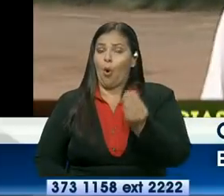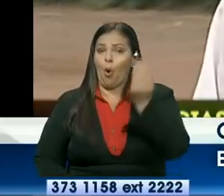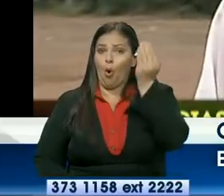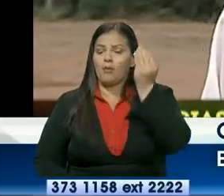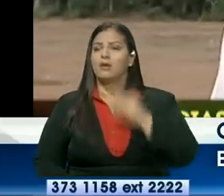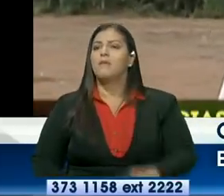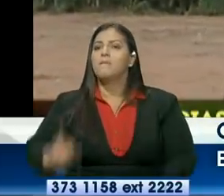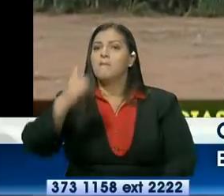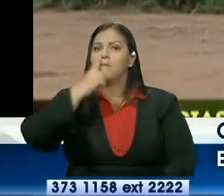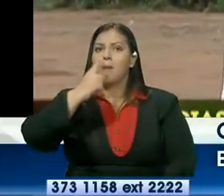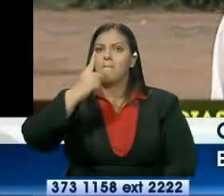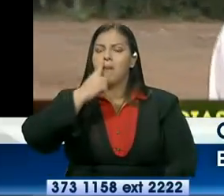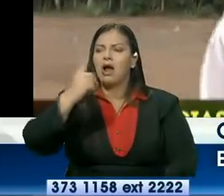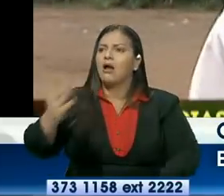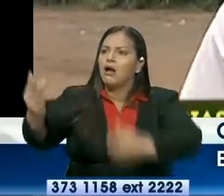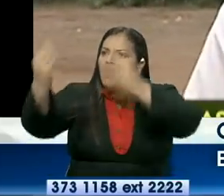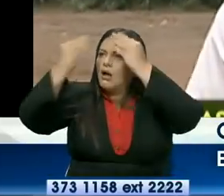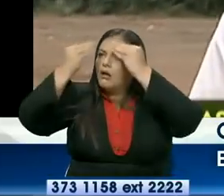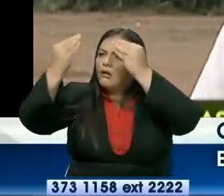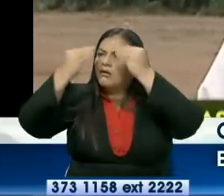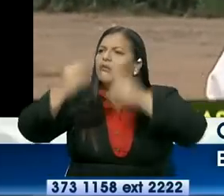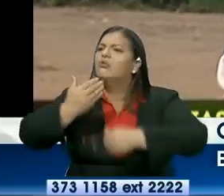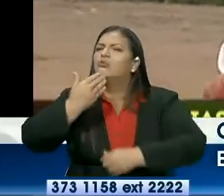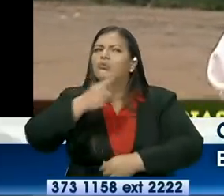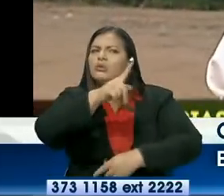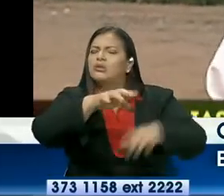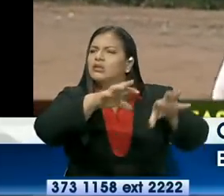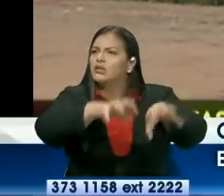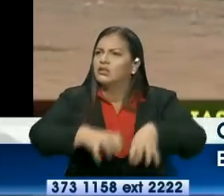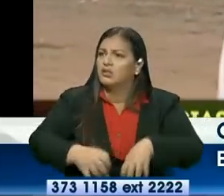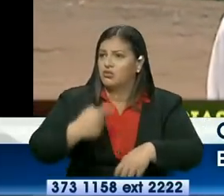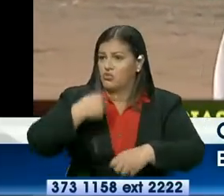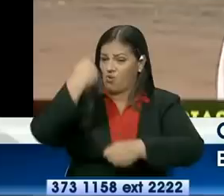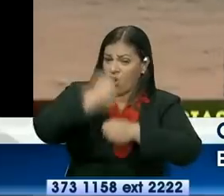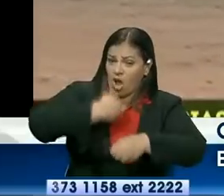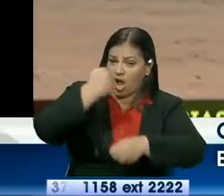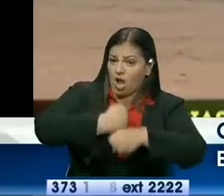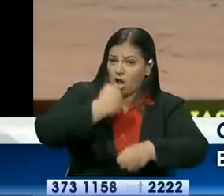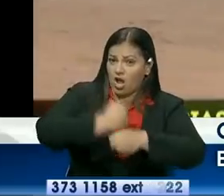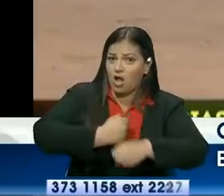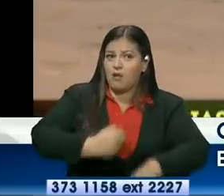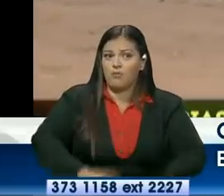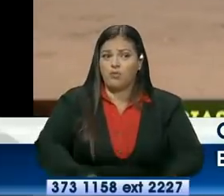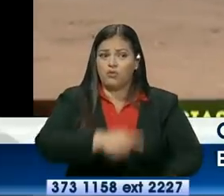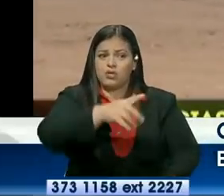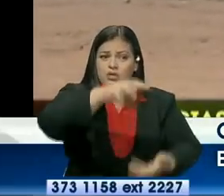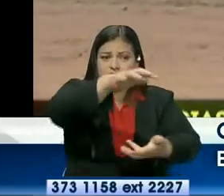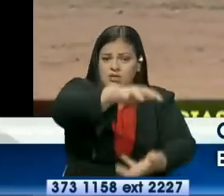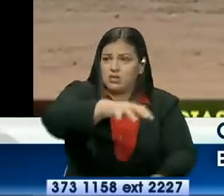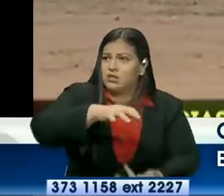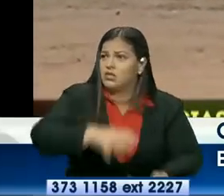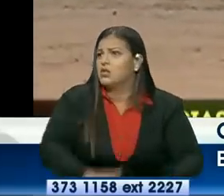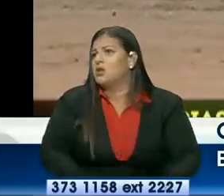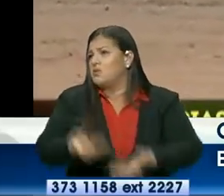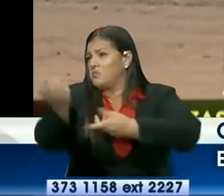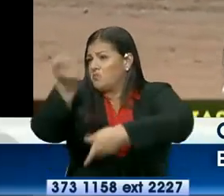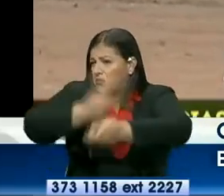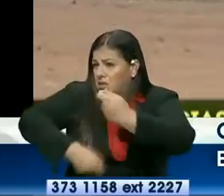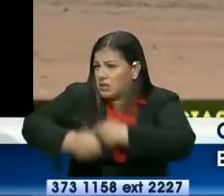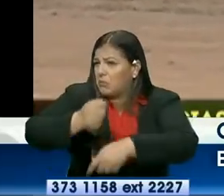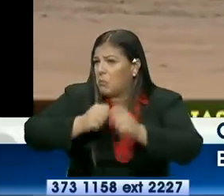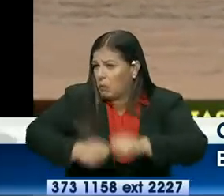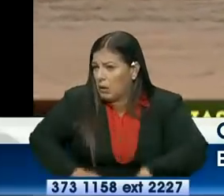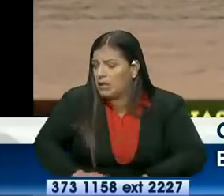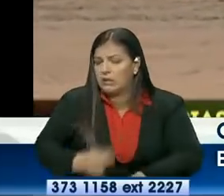a producir la tierra para que la alimentación llegue a las ciudades. Y estos señores, pues, que con mucho